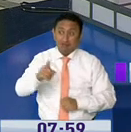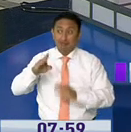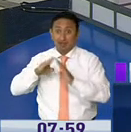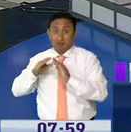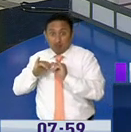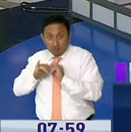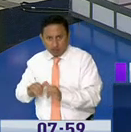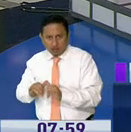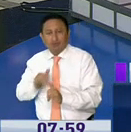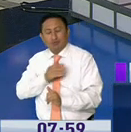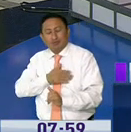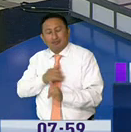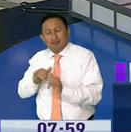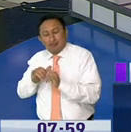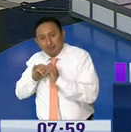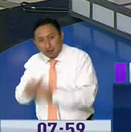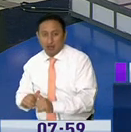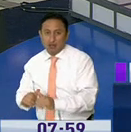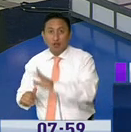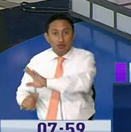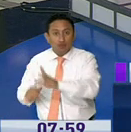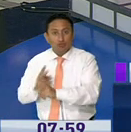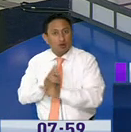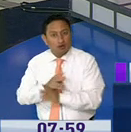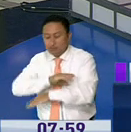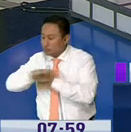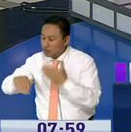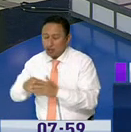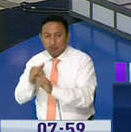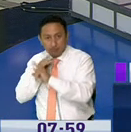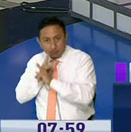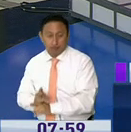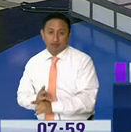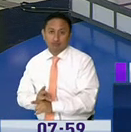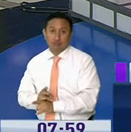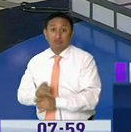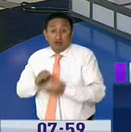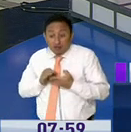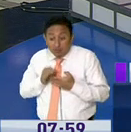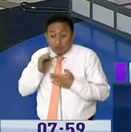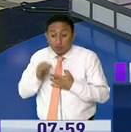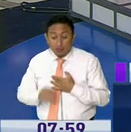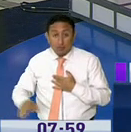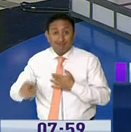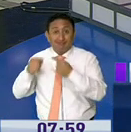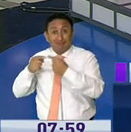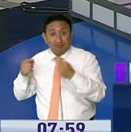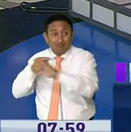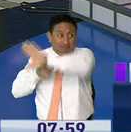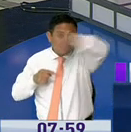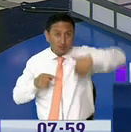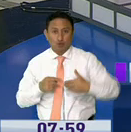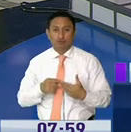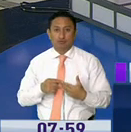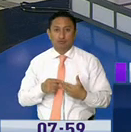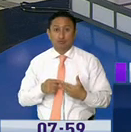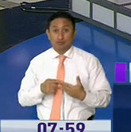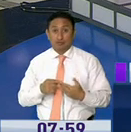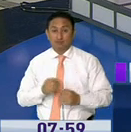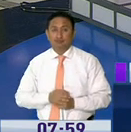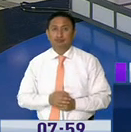casa, quédense en casa, tomen todas las medidas, tenemos que tratar de luchar contra este que es el enemigo común que tenemos ahora todo el mundo,